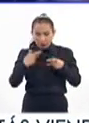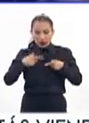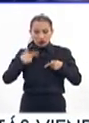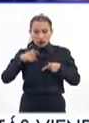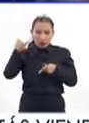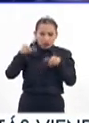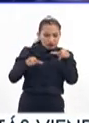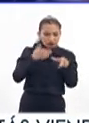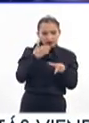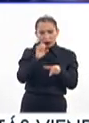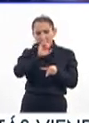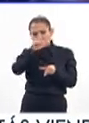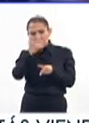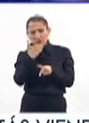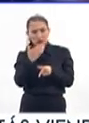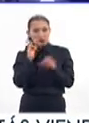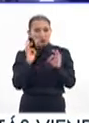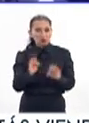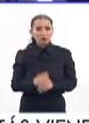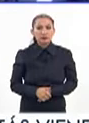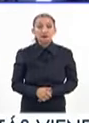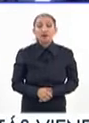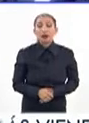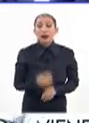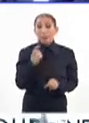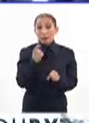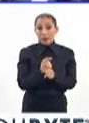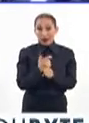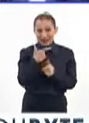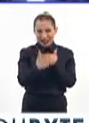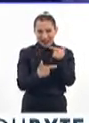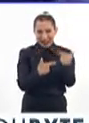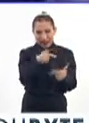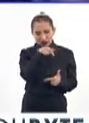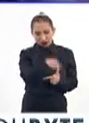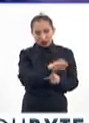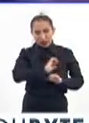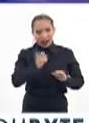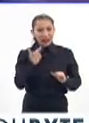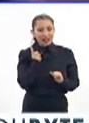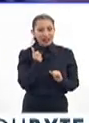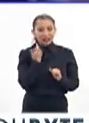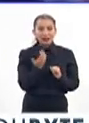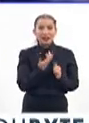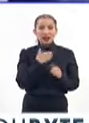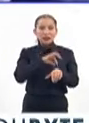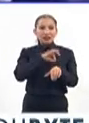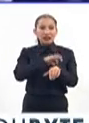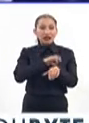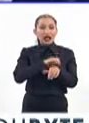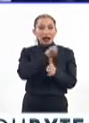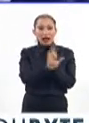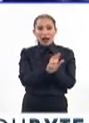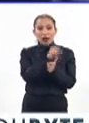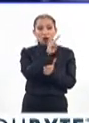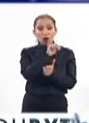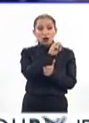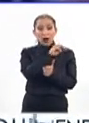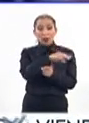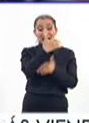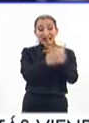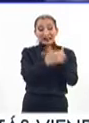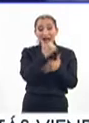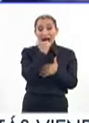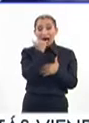personal especializado muy competente. La primera generación de medicina legal de la UNAM salió con